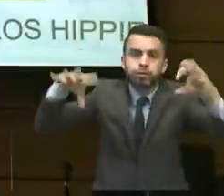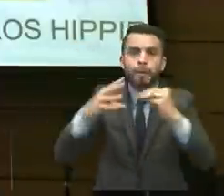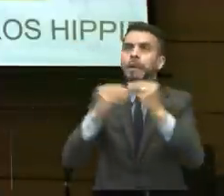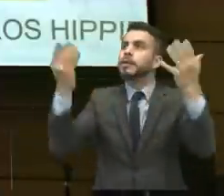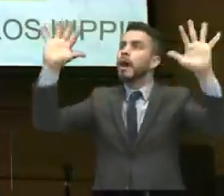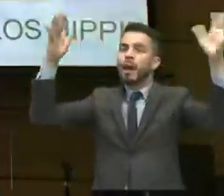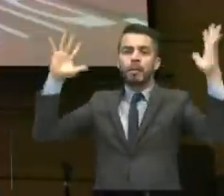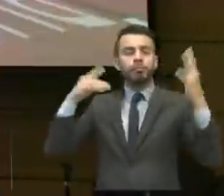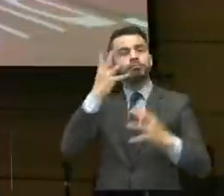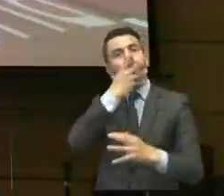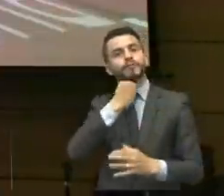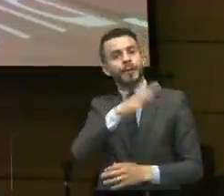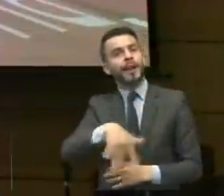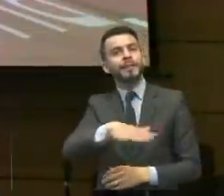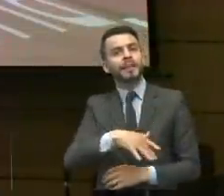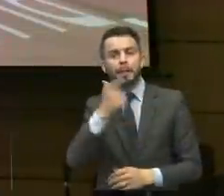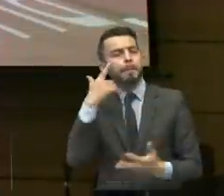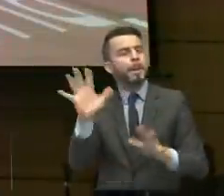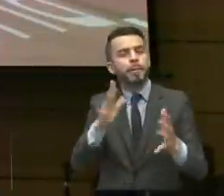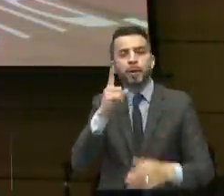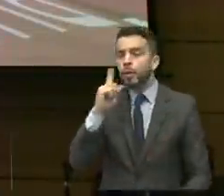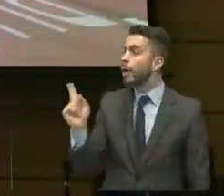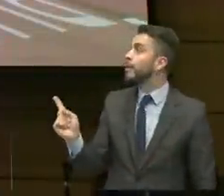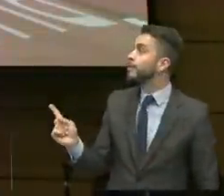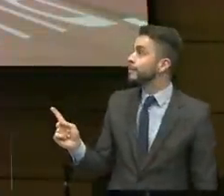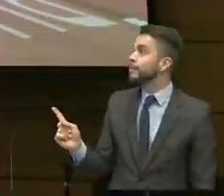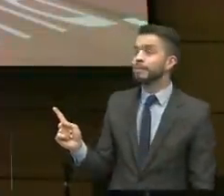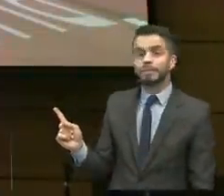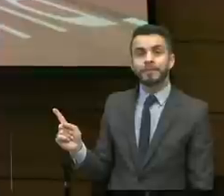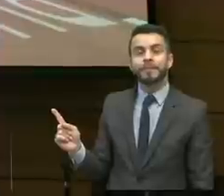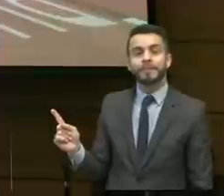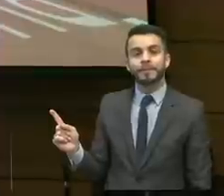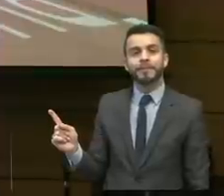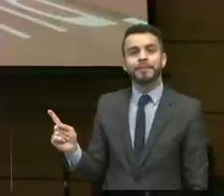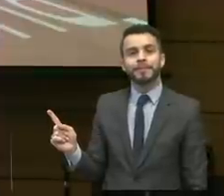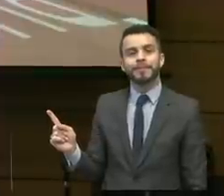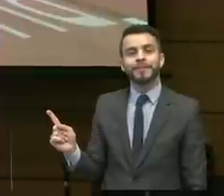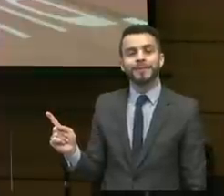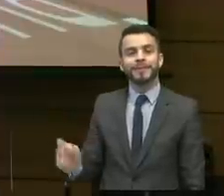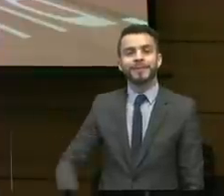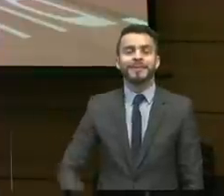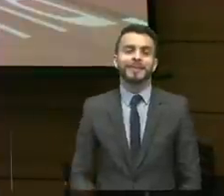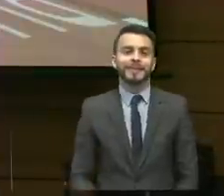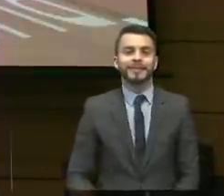arborización. Es decir, se puede ver más o menos así.